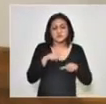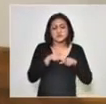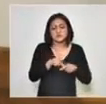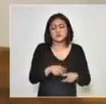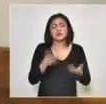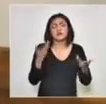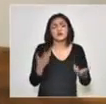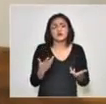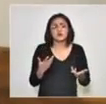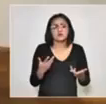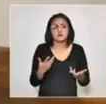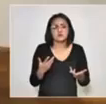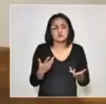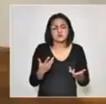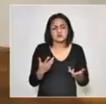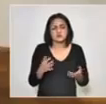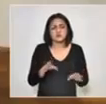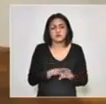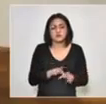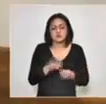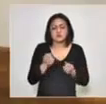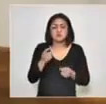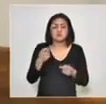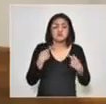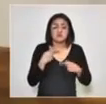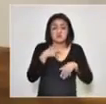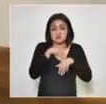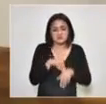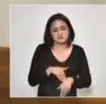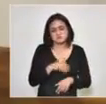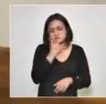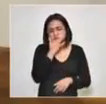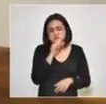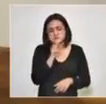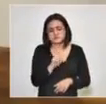siendo manipulados por este tipo de acciones.